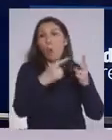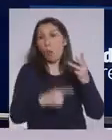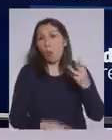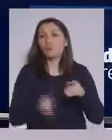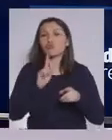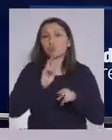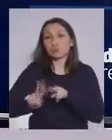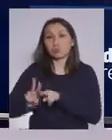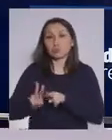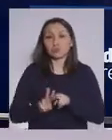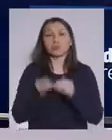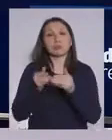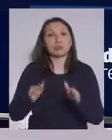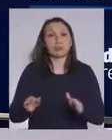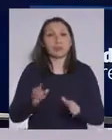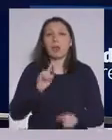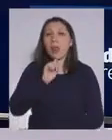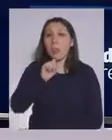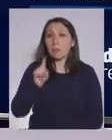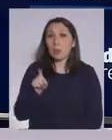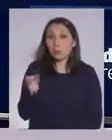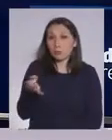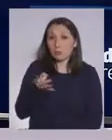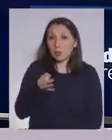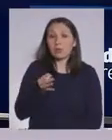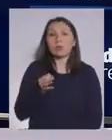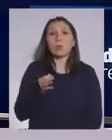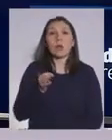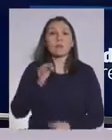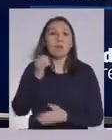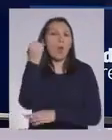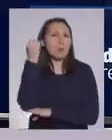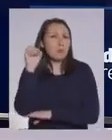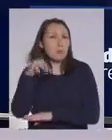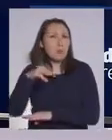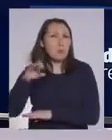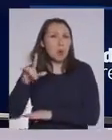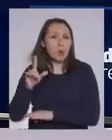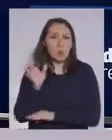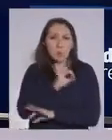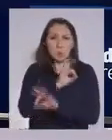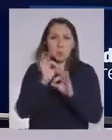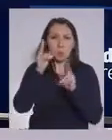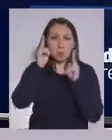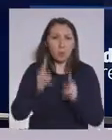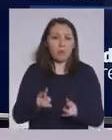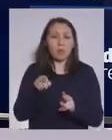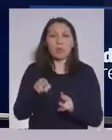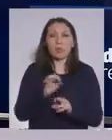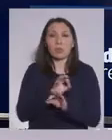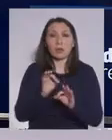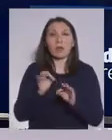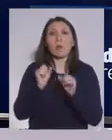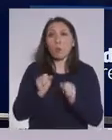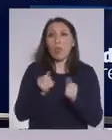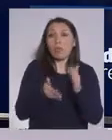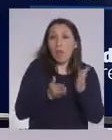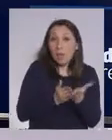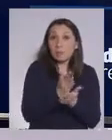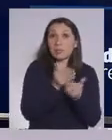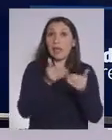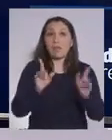están realizando respecto de la pregunta específica de los centros comerciales no hay ninguna prohibición para que los centros comerciales operen hoy